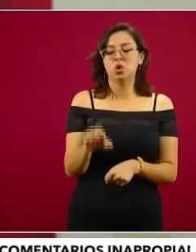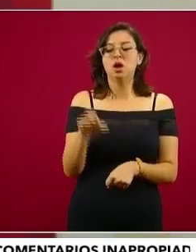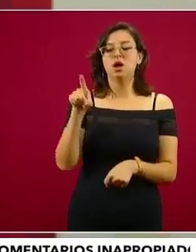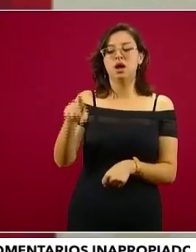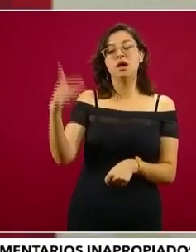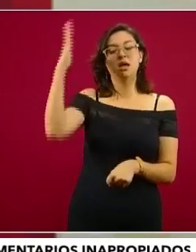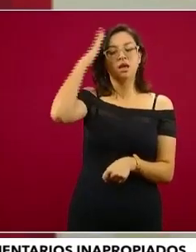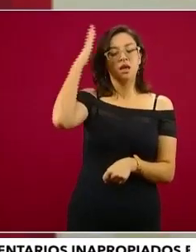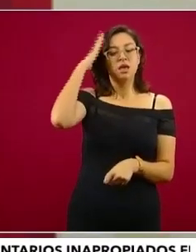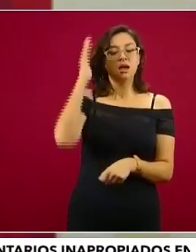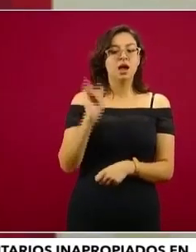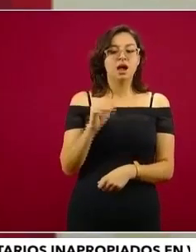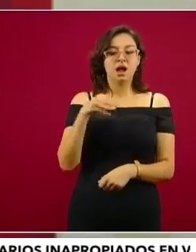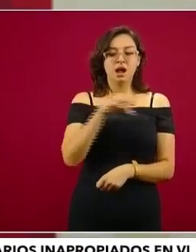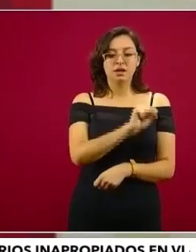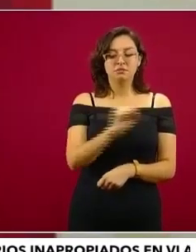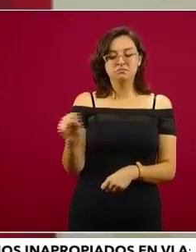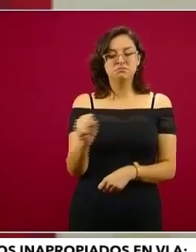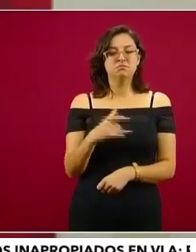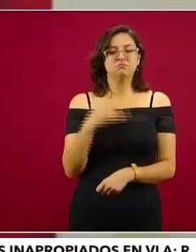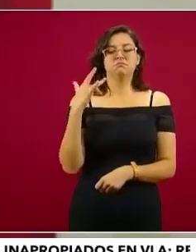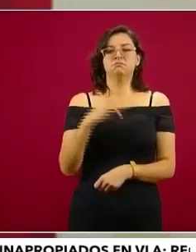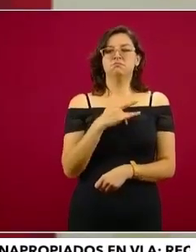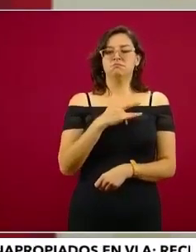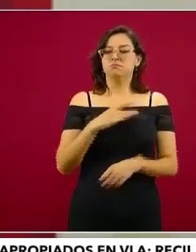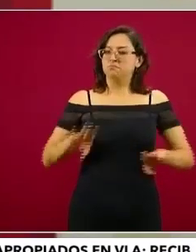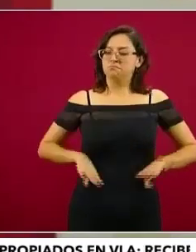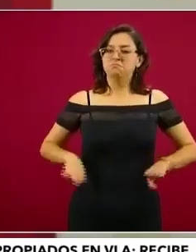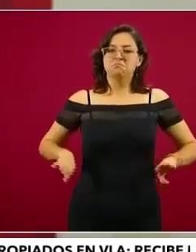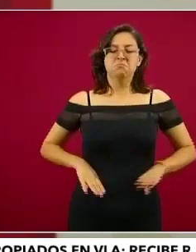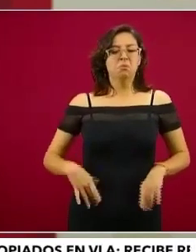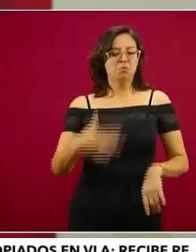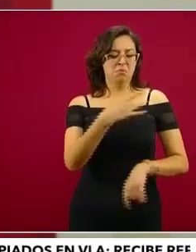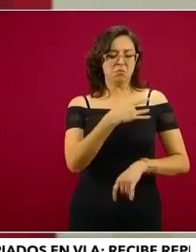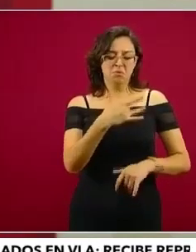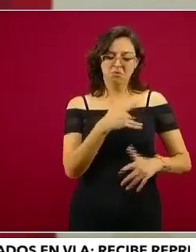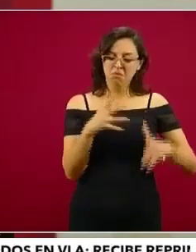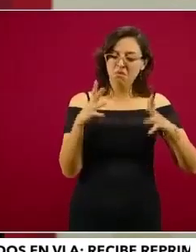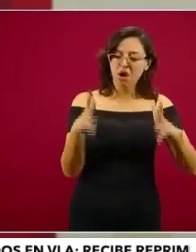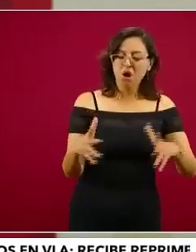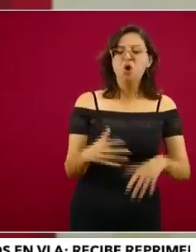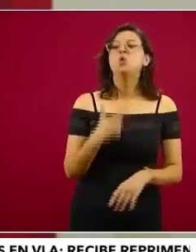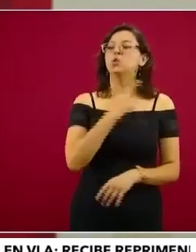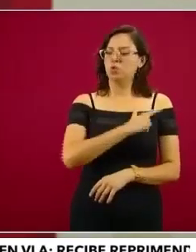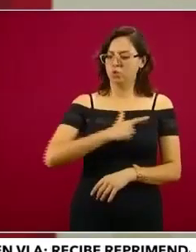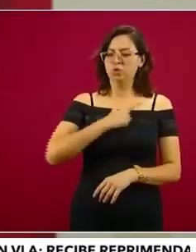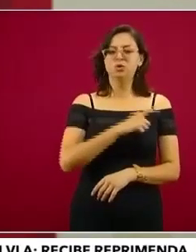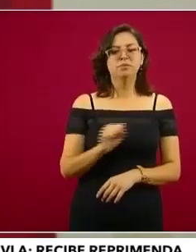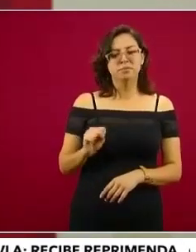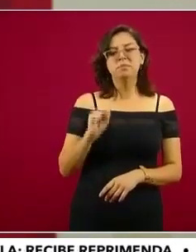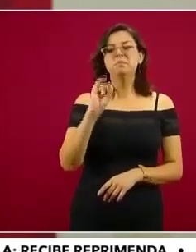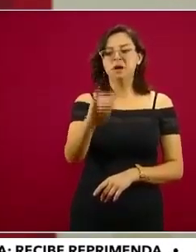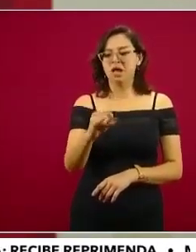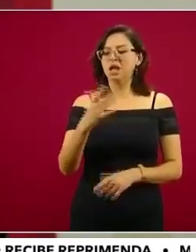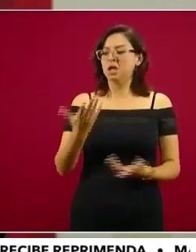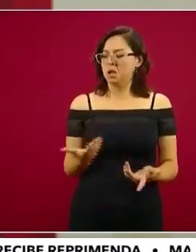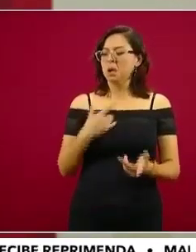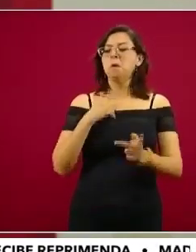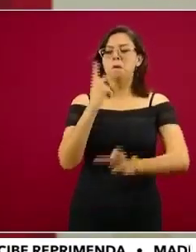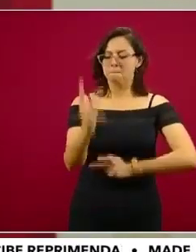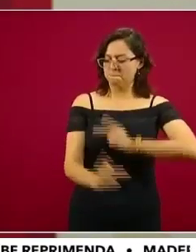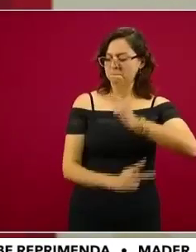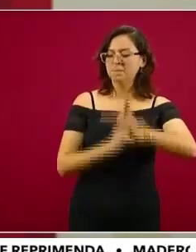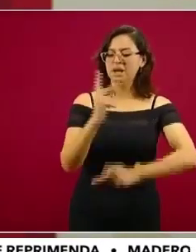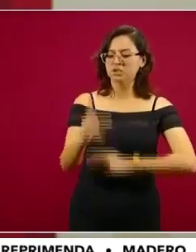del Seguro Social, en un acto solidario que le caracteriza, dijo: con mucho gusto el IMSS presta temporalmente estos